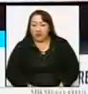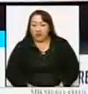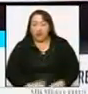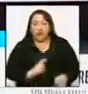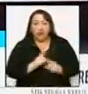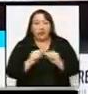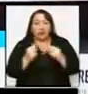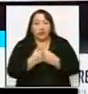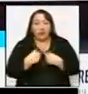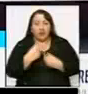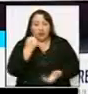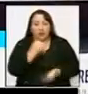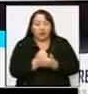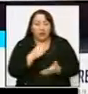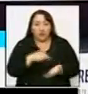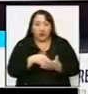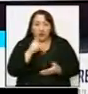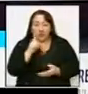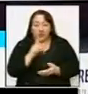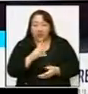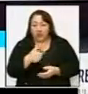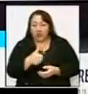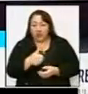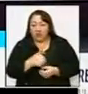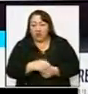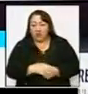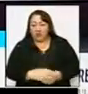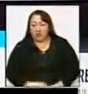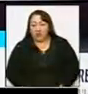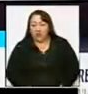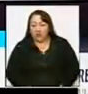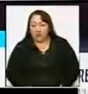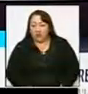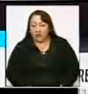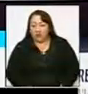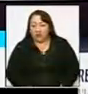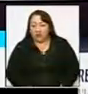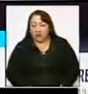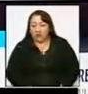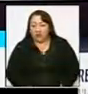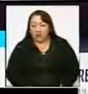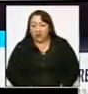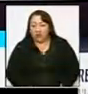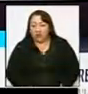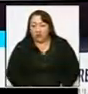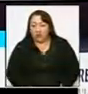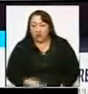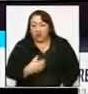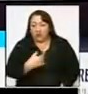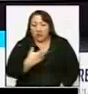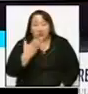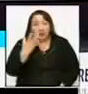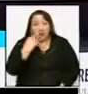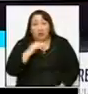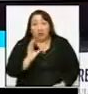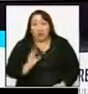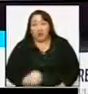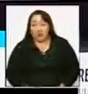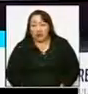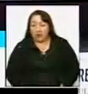El partido tiene que visarlo a uno. El partido... Ah, se está cambiando, pero estoy diciendo lo que mi propia